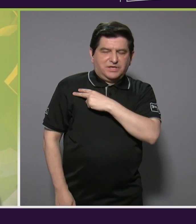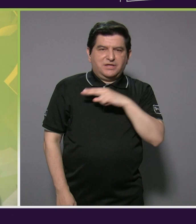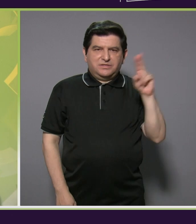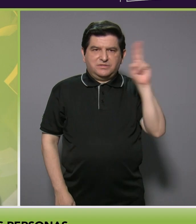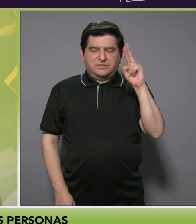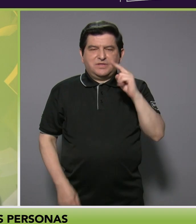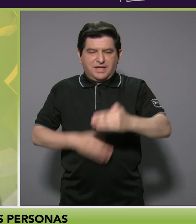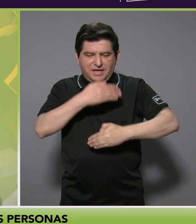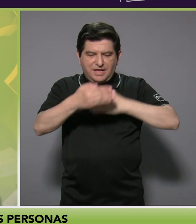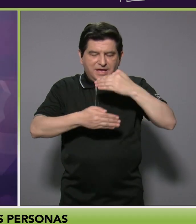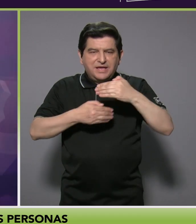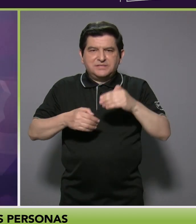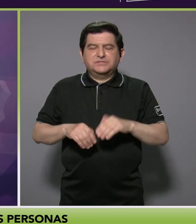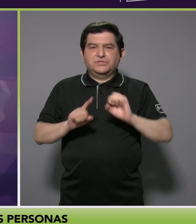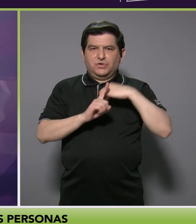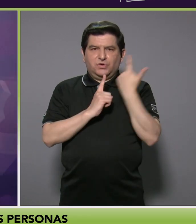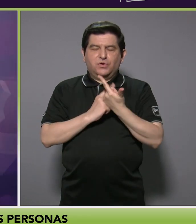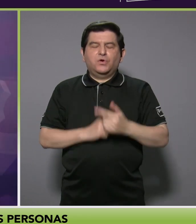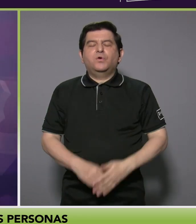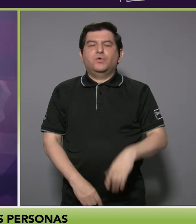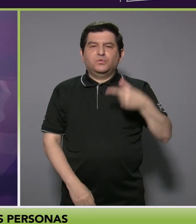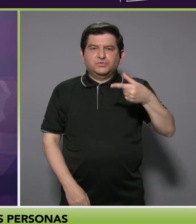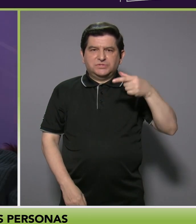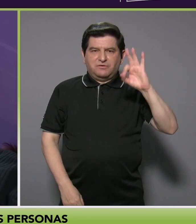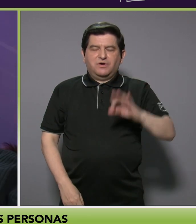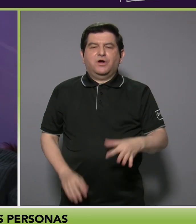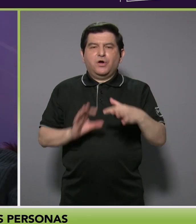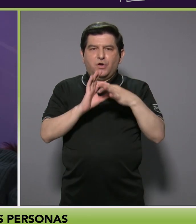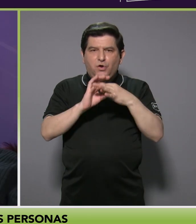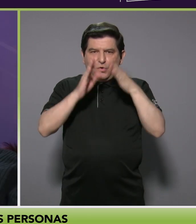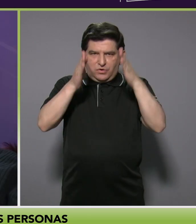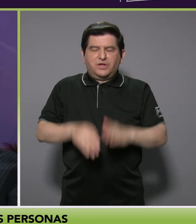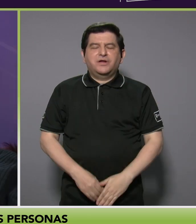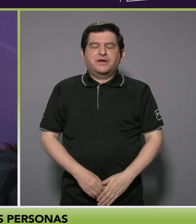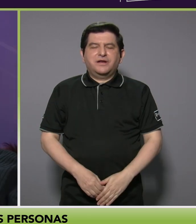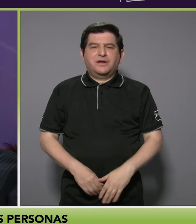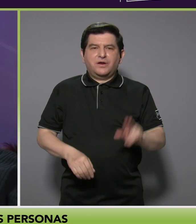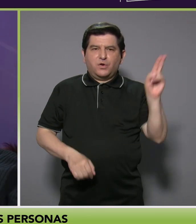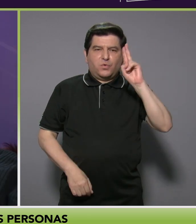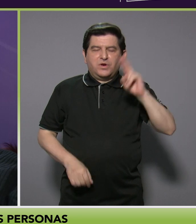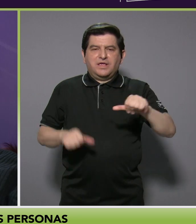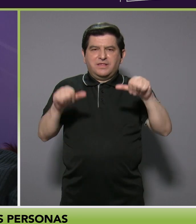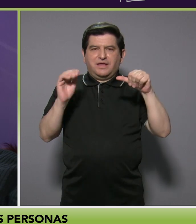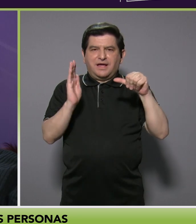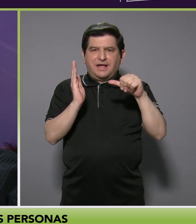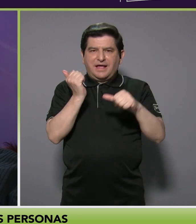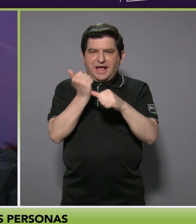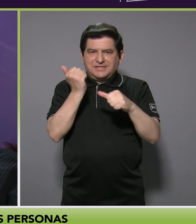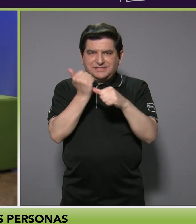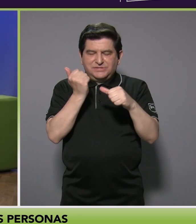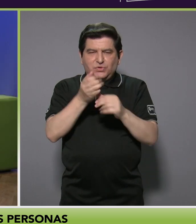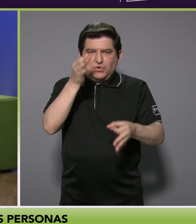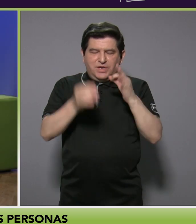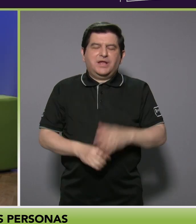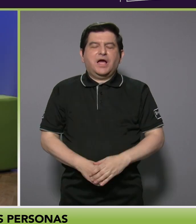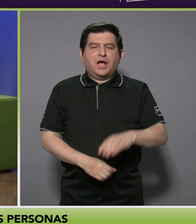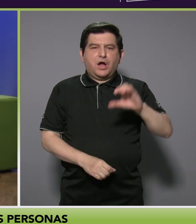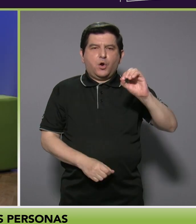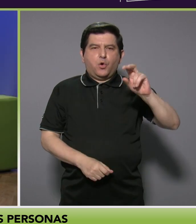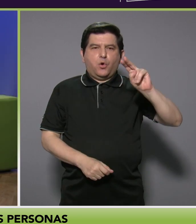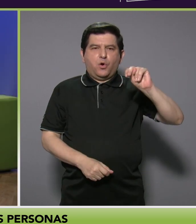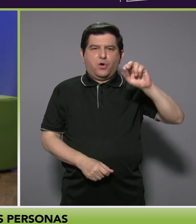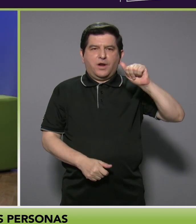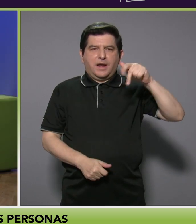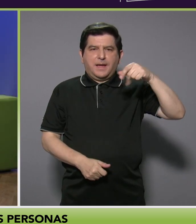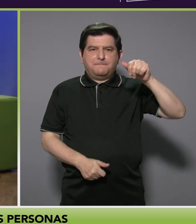de Gestión Social, y Gustavo Fallas, coordinador de la Unidad de Asesoría Jurídica de CONAPAM, el Consejo Nacional de la Persona